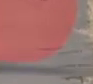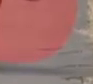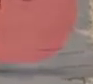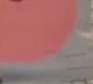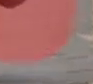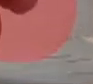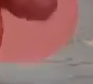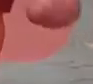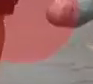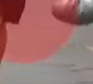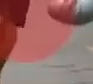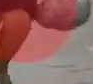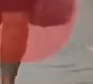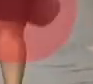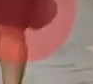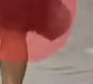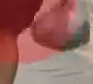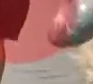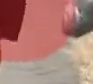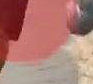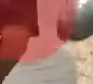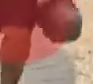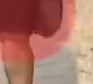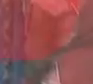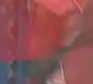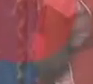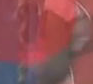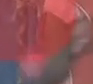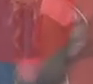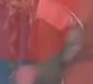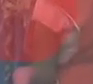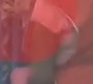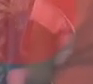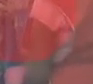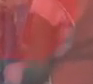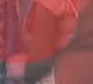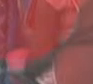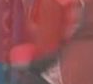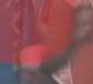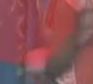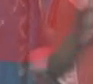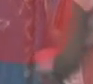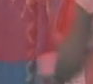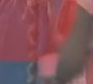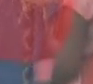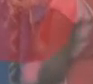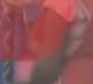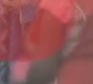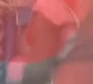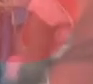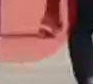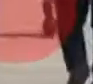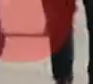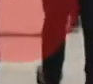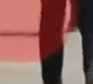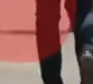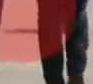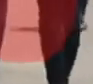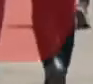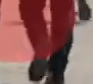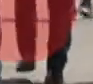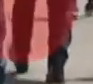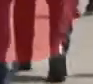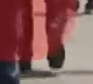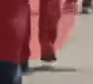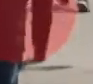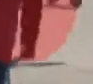El Ministerio de Salud del Gobierno de Nicaragua reportó un nuevo caso positivo de coronavirus en nuestra nación. Se trata de un señor de